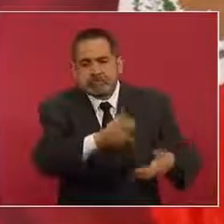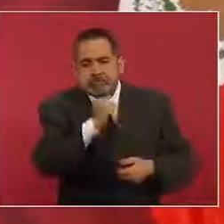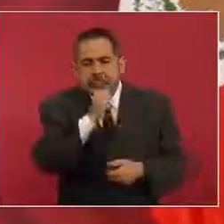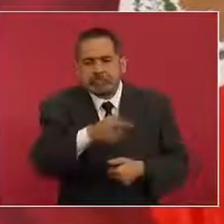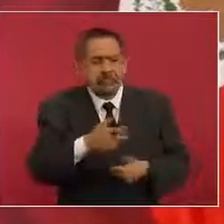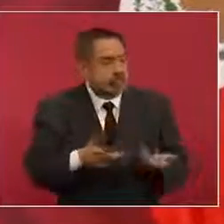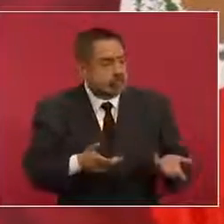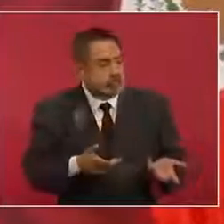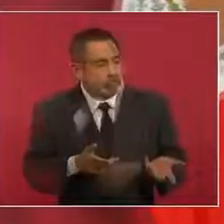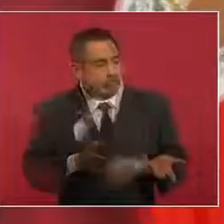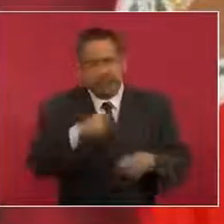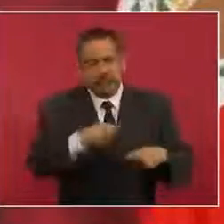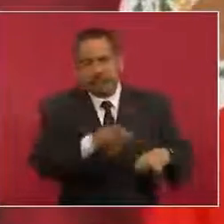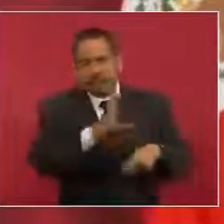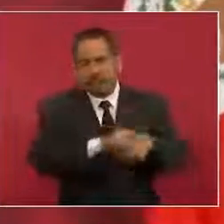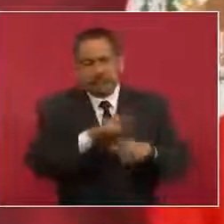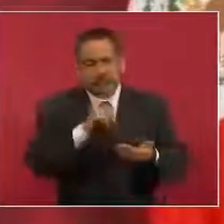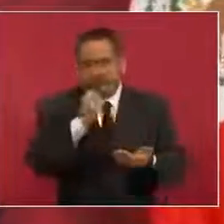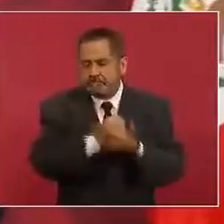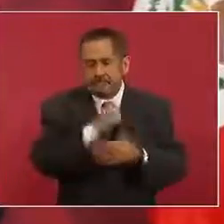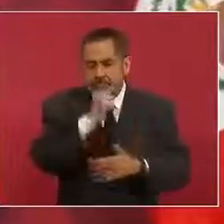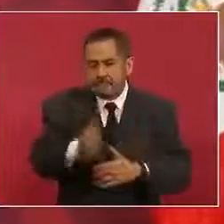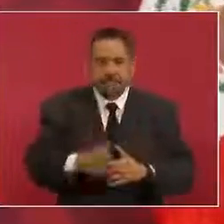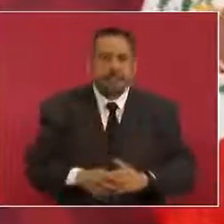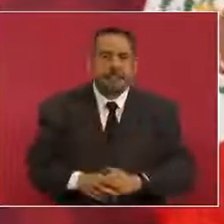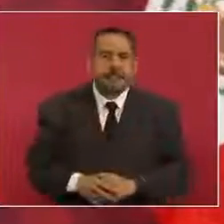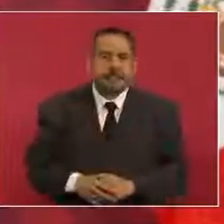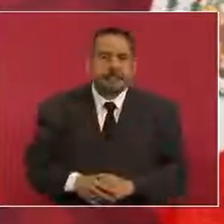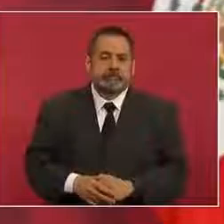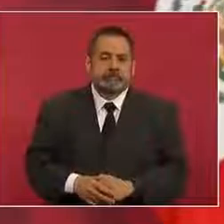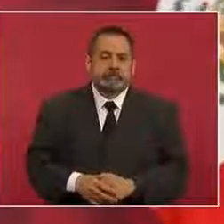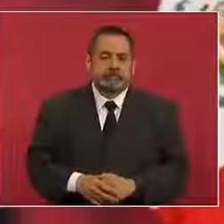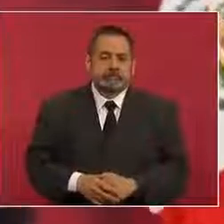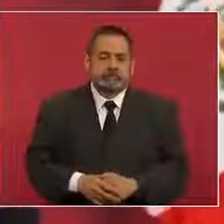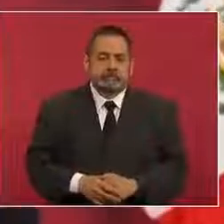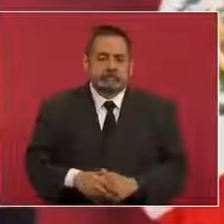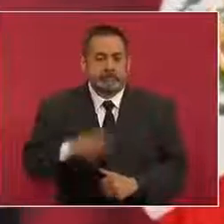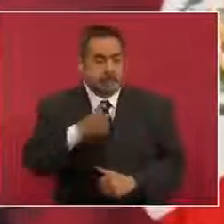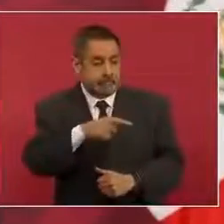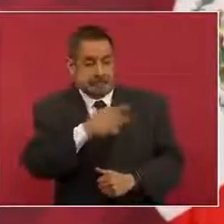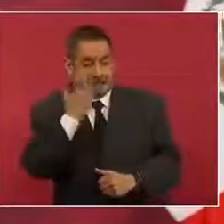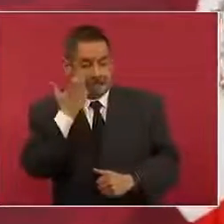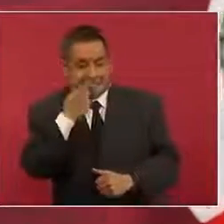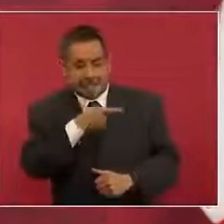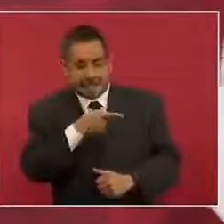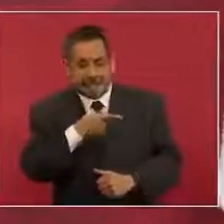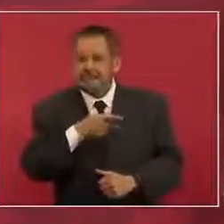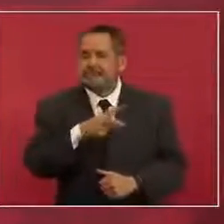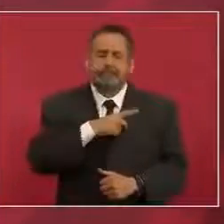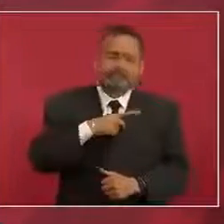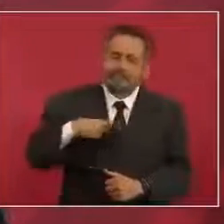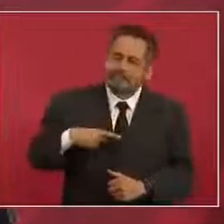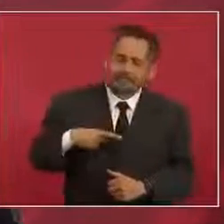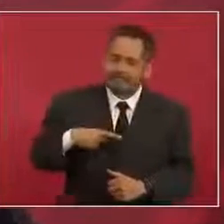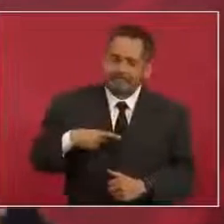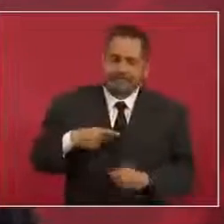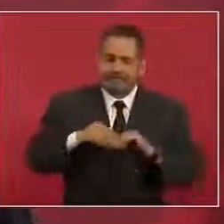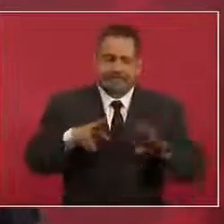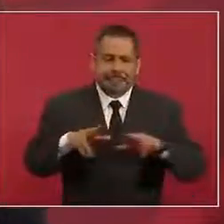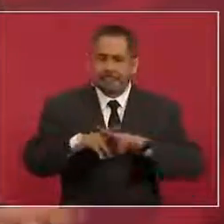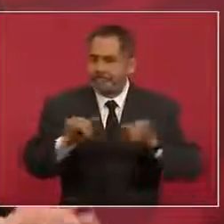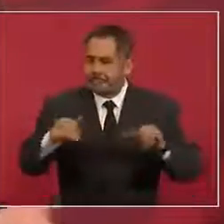los contratos para especular. Entonces, esa especulación pues no debe de existir ni en